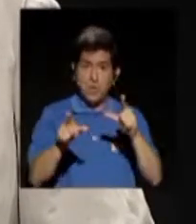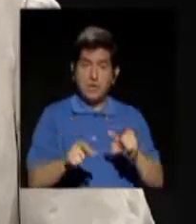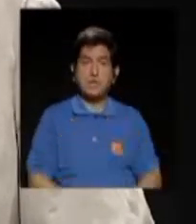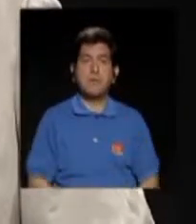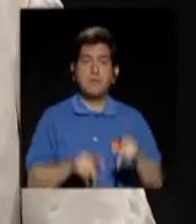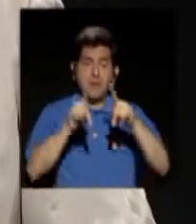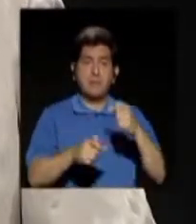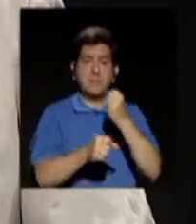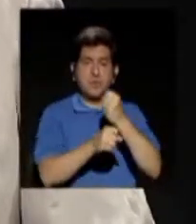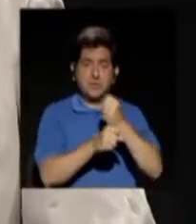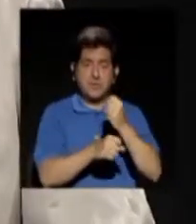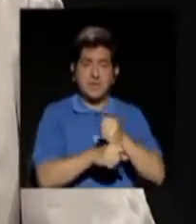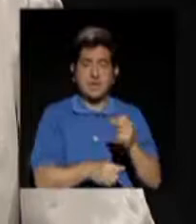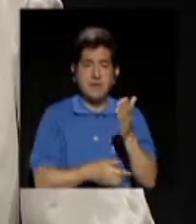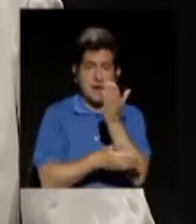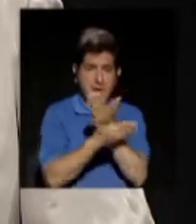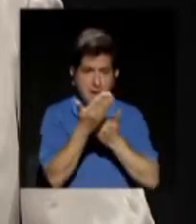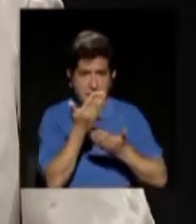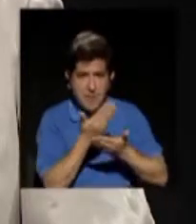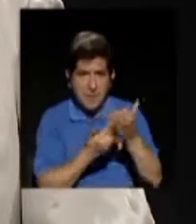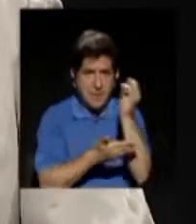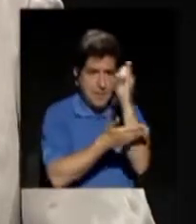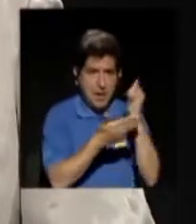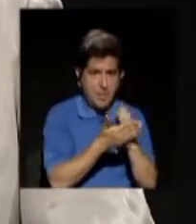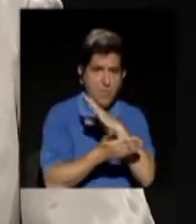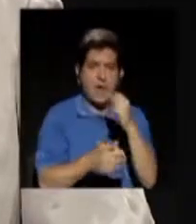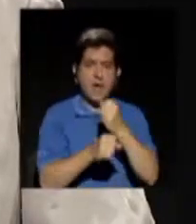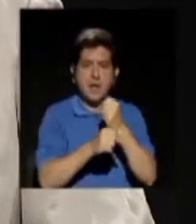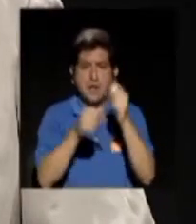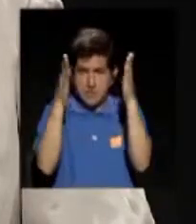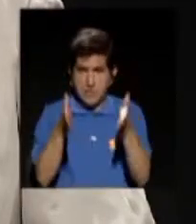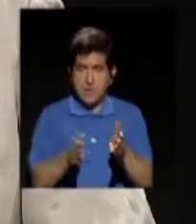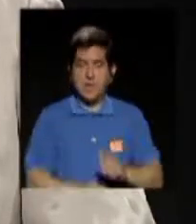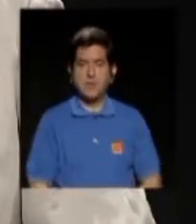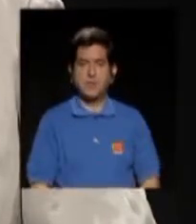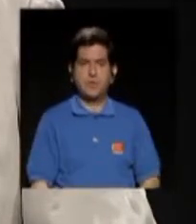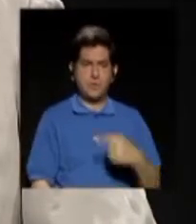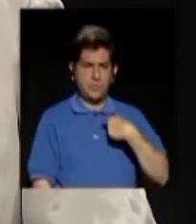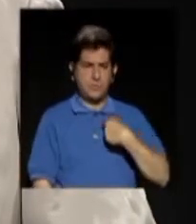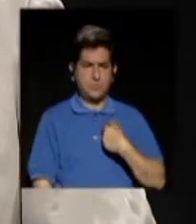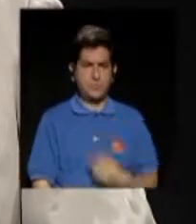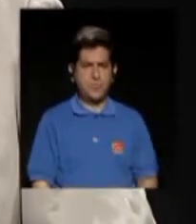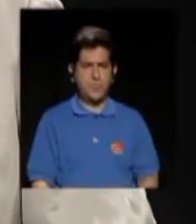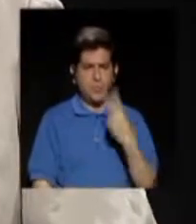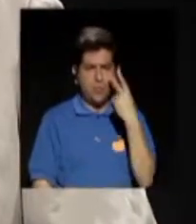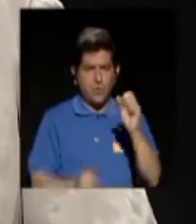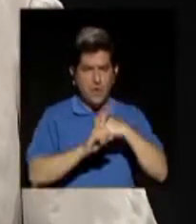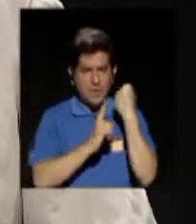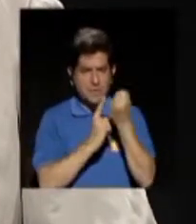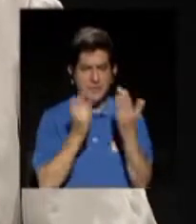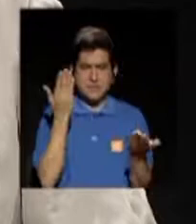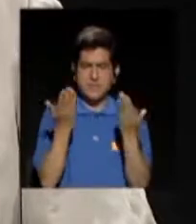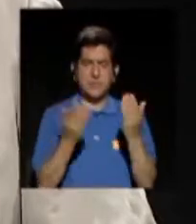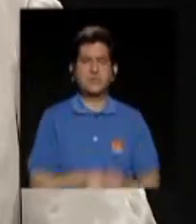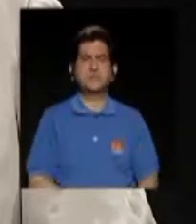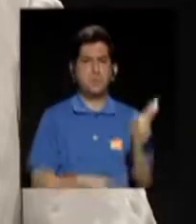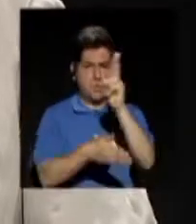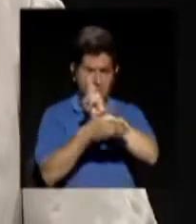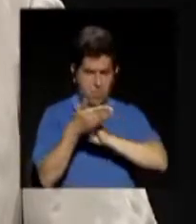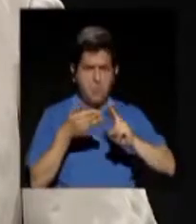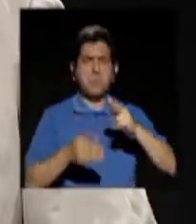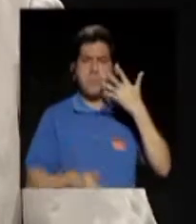tempranos años. Ahora, cuando uno mira la universidad en un contexto comparativo, uno encuentra que es una universidad pues, muy